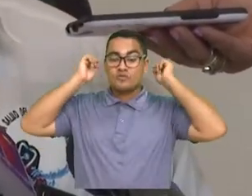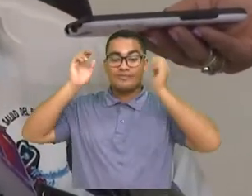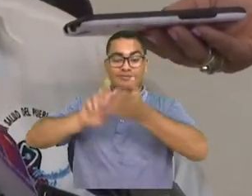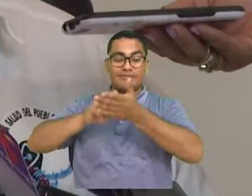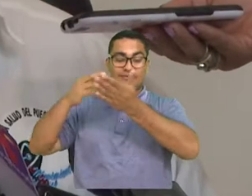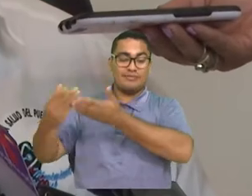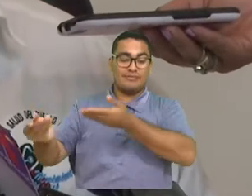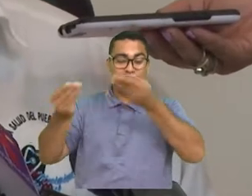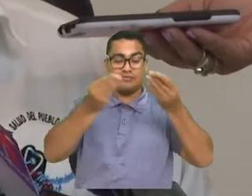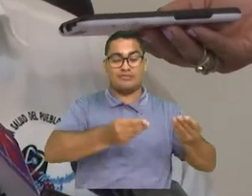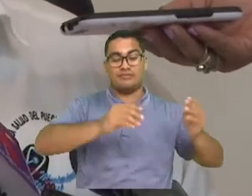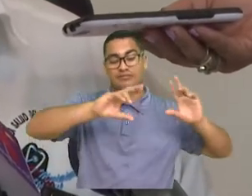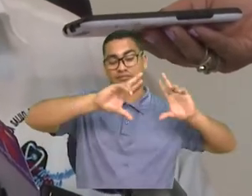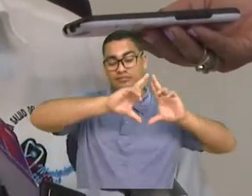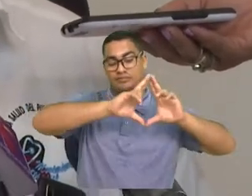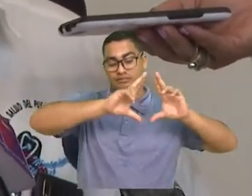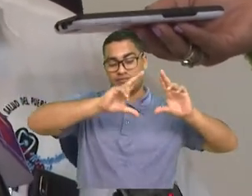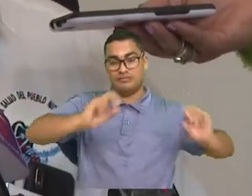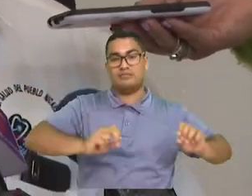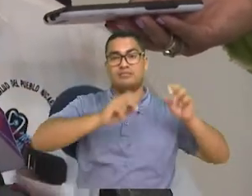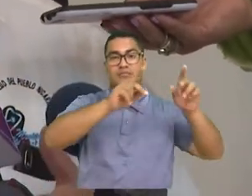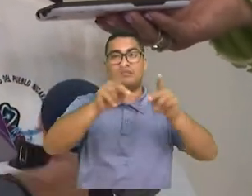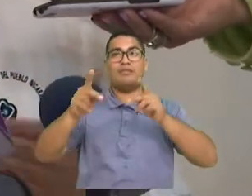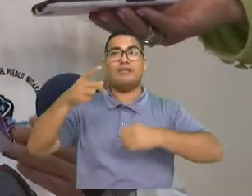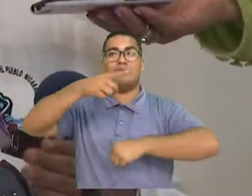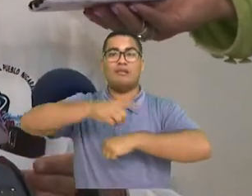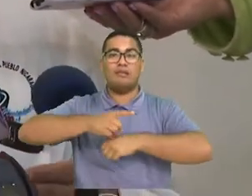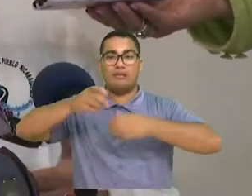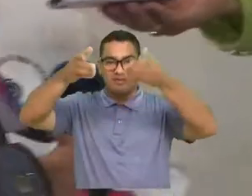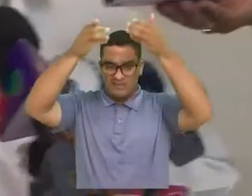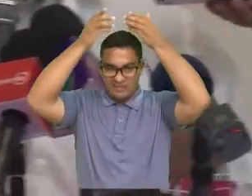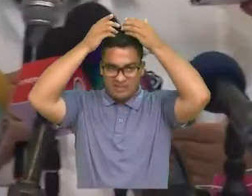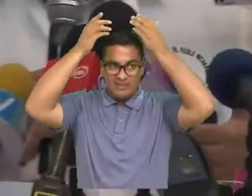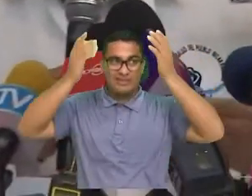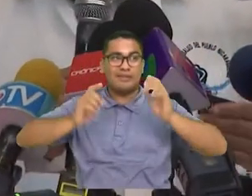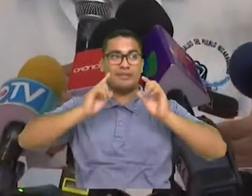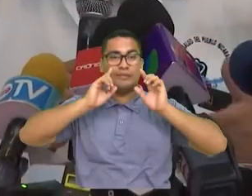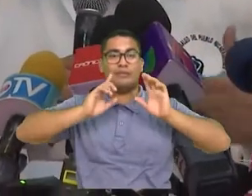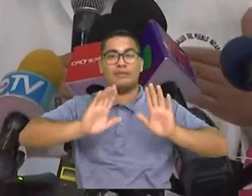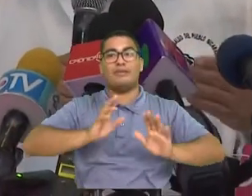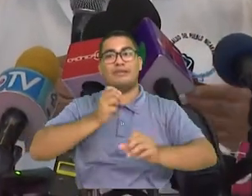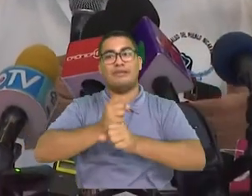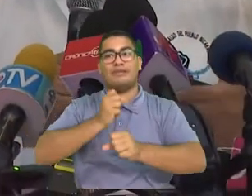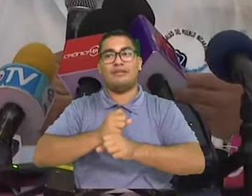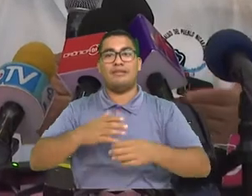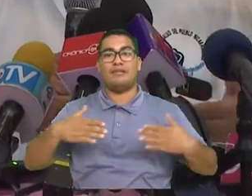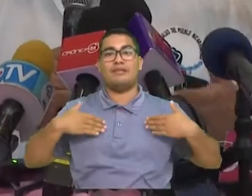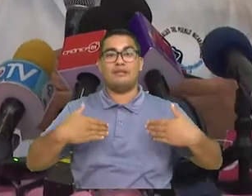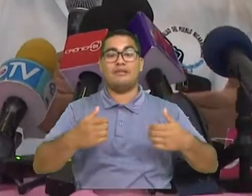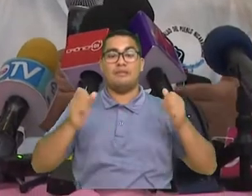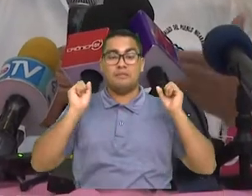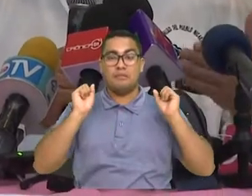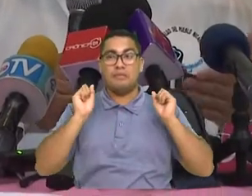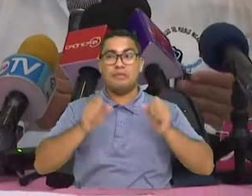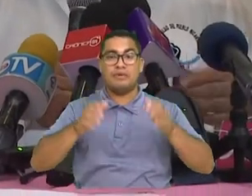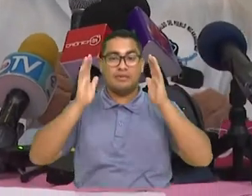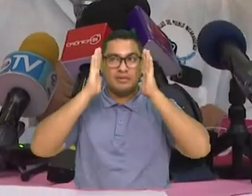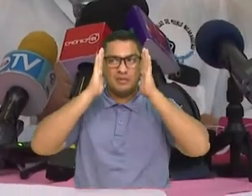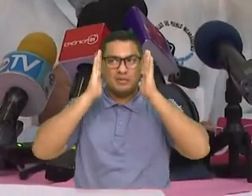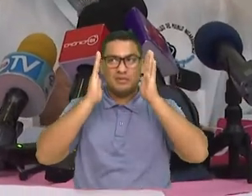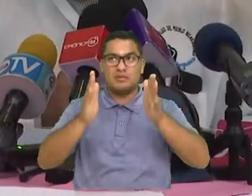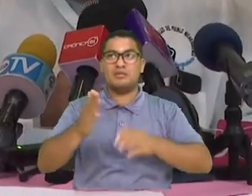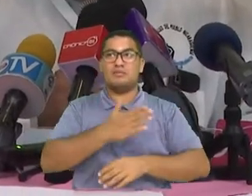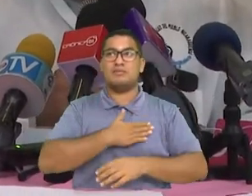para la protección de los trabajadores de la salud y que ellos puedan atender de mejor manera a toda